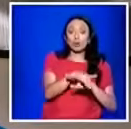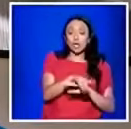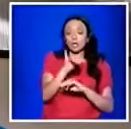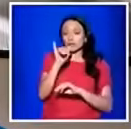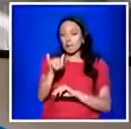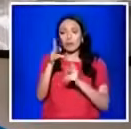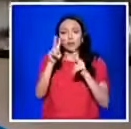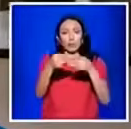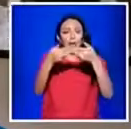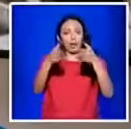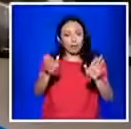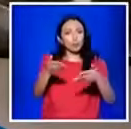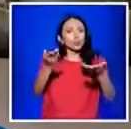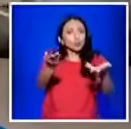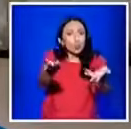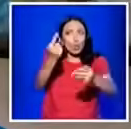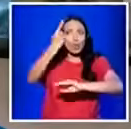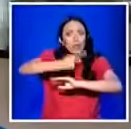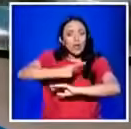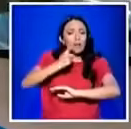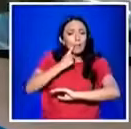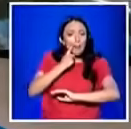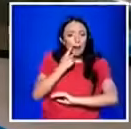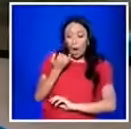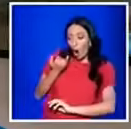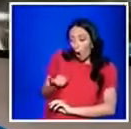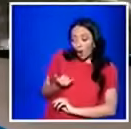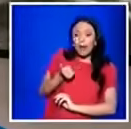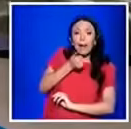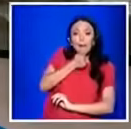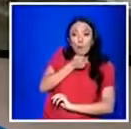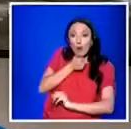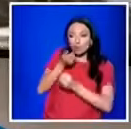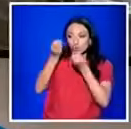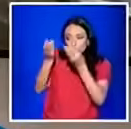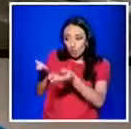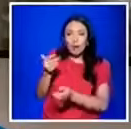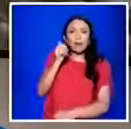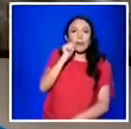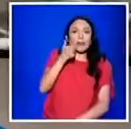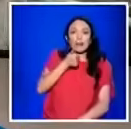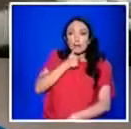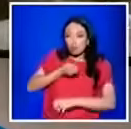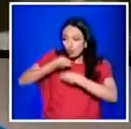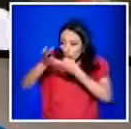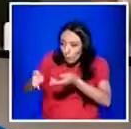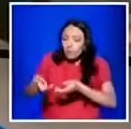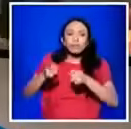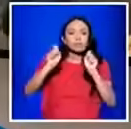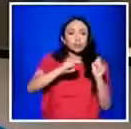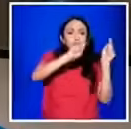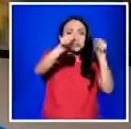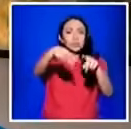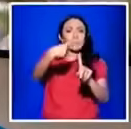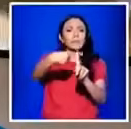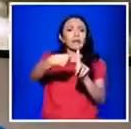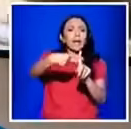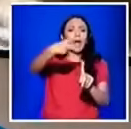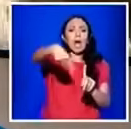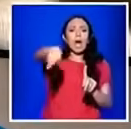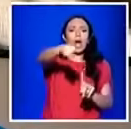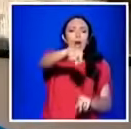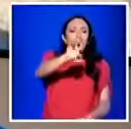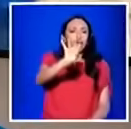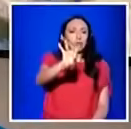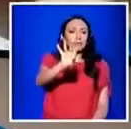sábado. Así que si quieren celebrar a papá ya llevándolos a almorzar desde hoy y mañana, también pueden acudir al mercado de Ñaquito ubicado en el norte de la